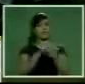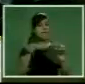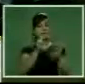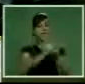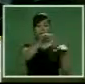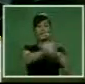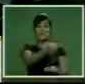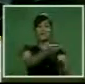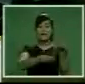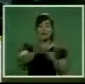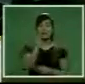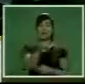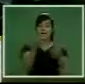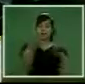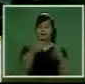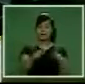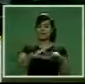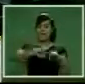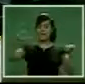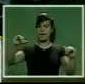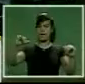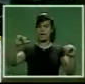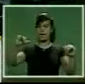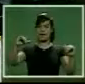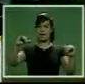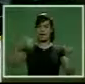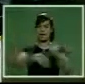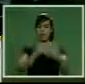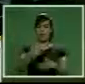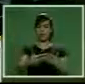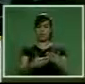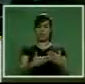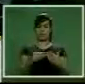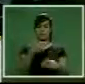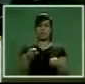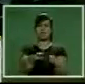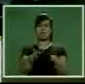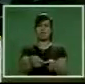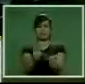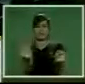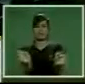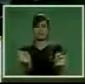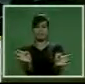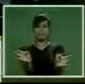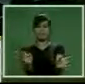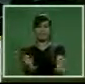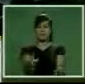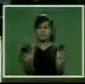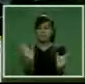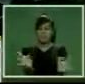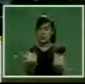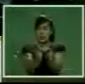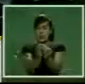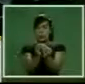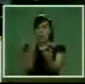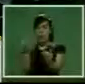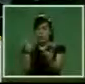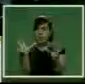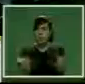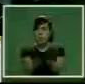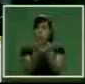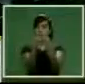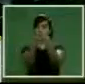de atomizar, de fragmentar. Exacto. De dividir, porque si permite que se unan los pueblos,